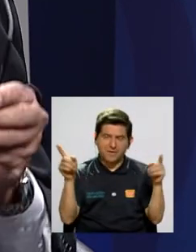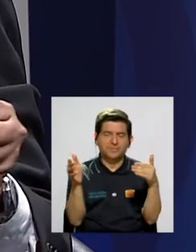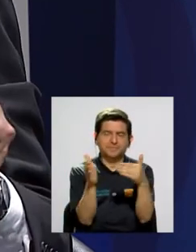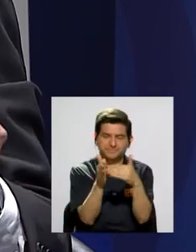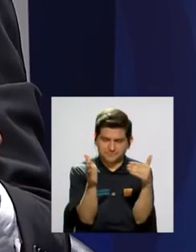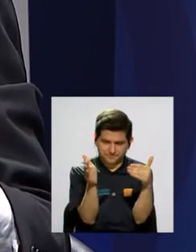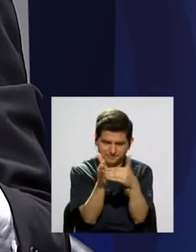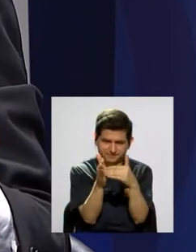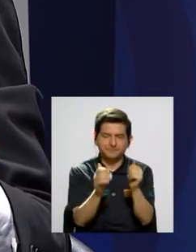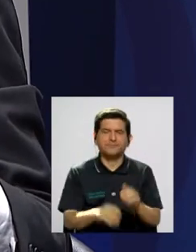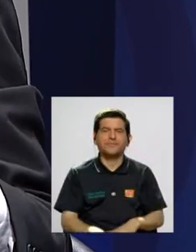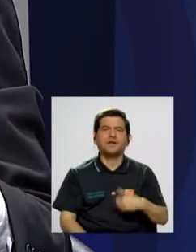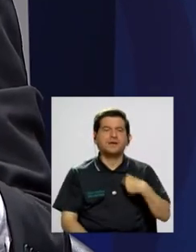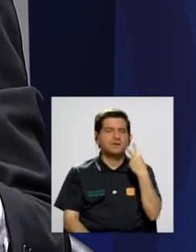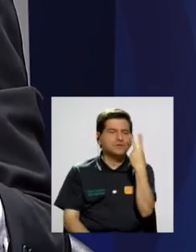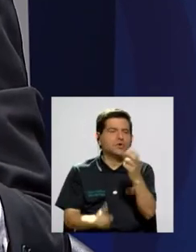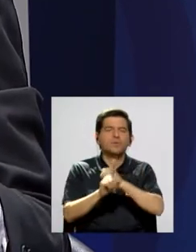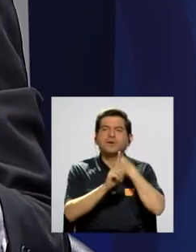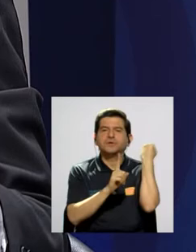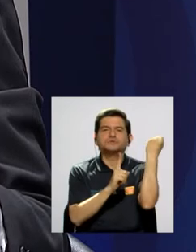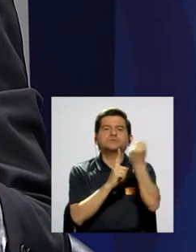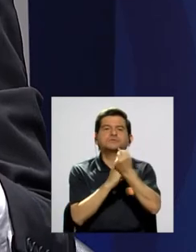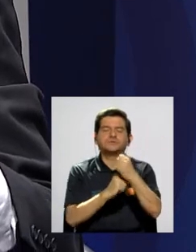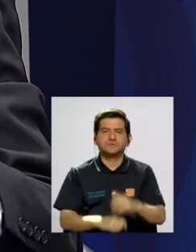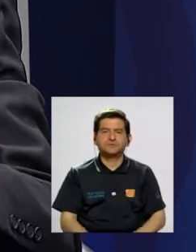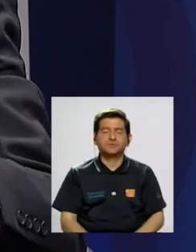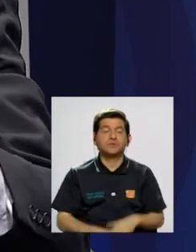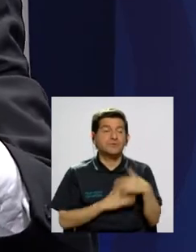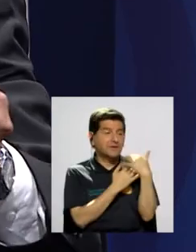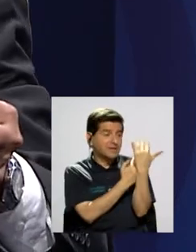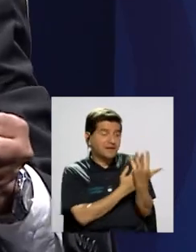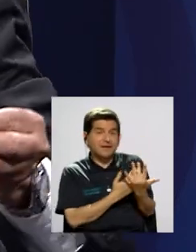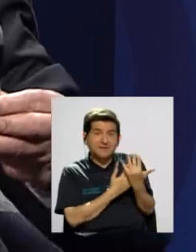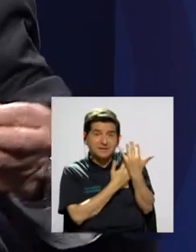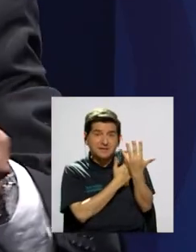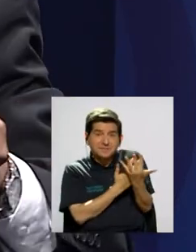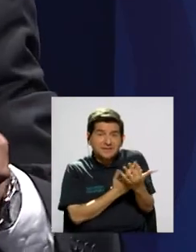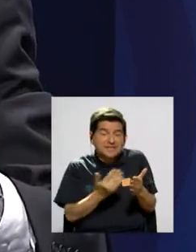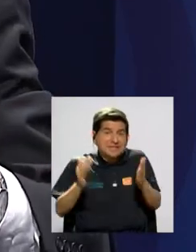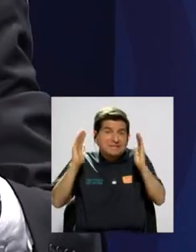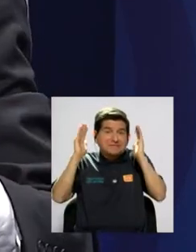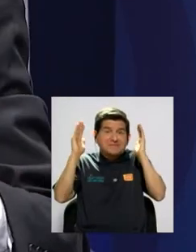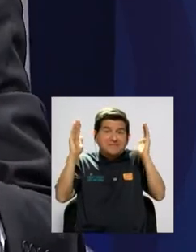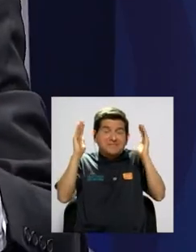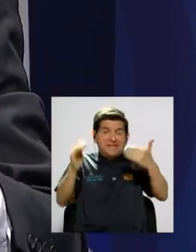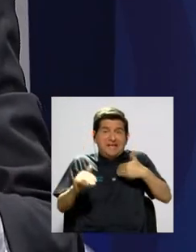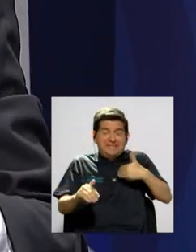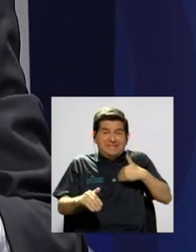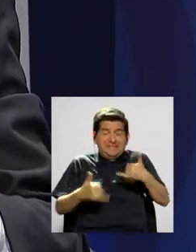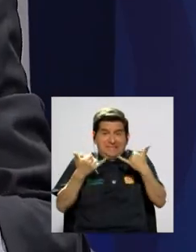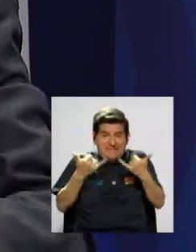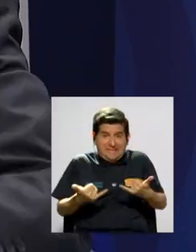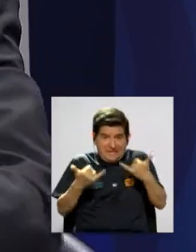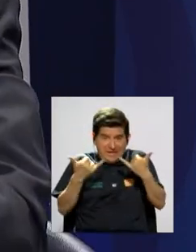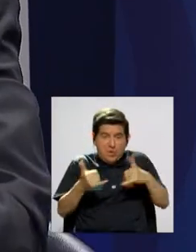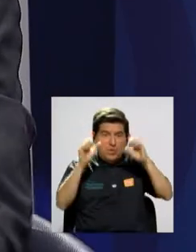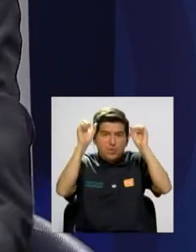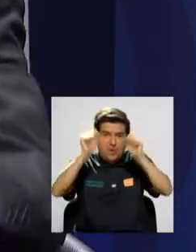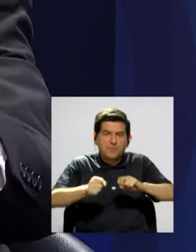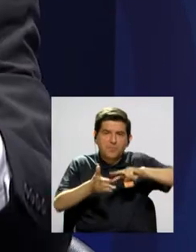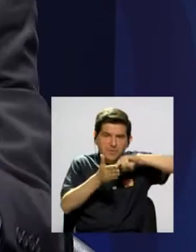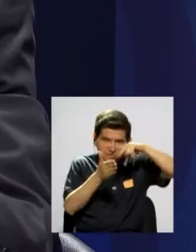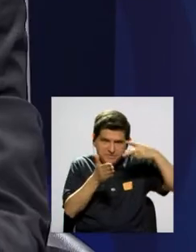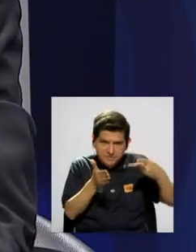nuevo, yo veo un escenario donde las expectativas enormes que se han creado en este momento pudieran